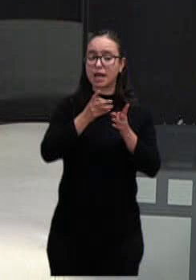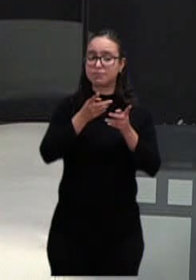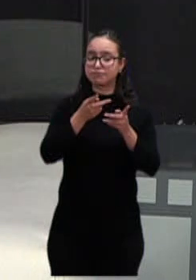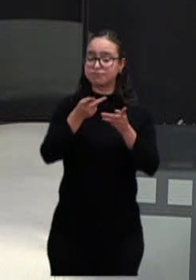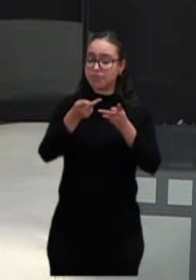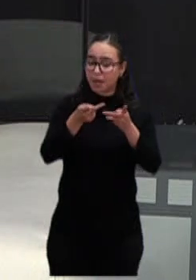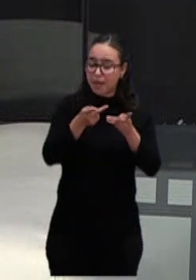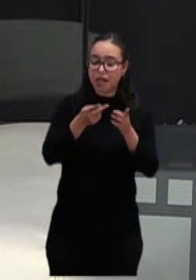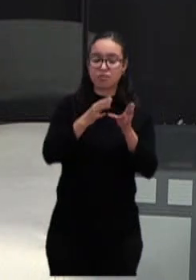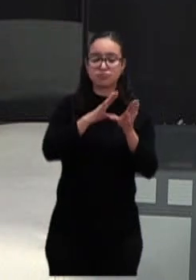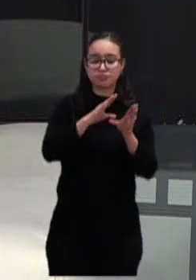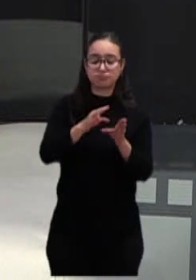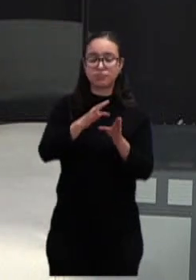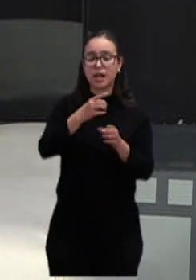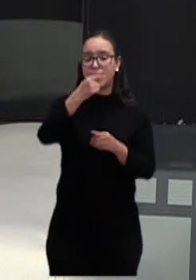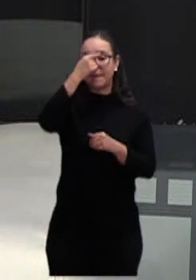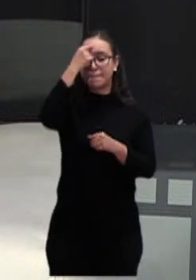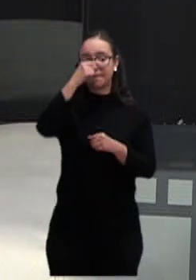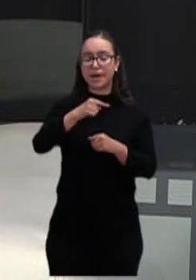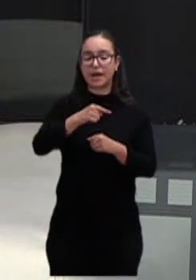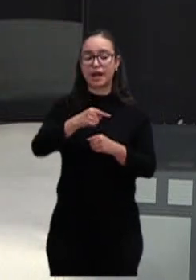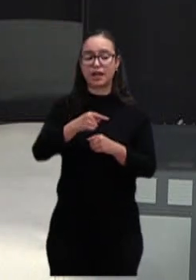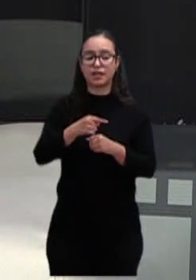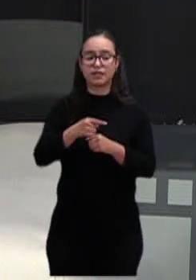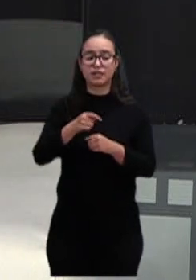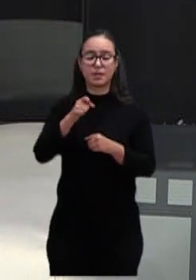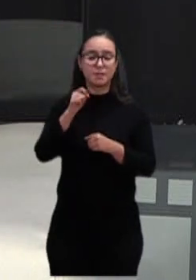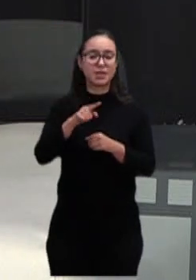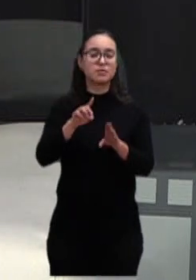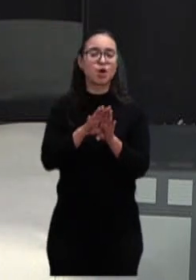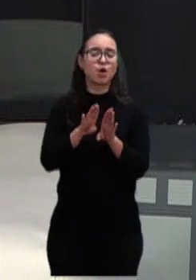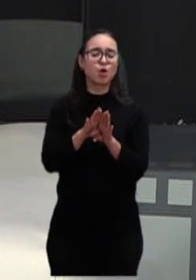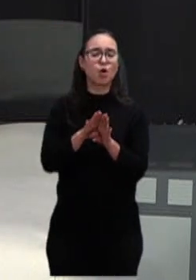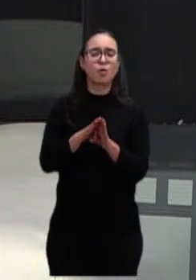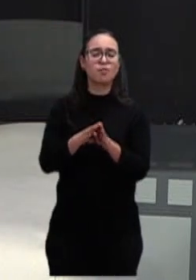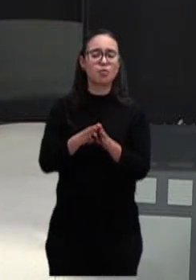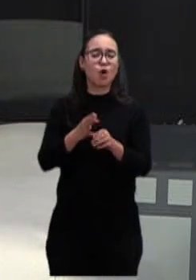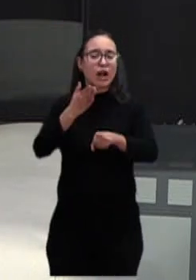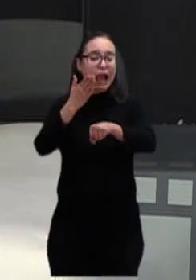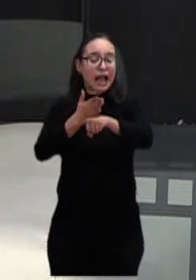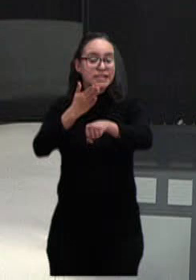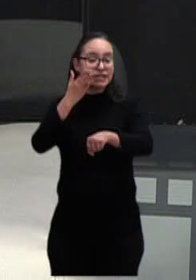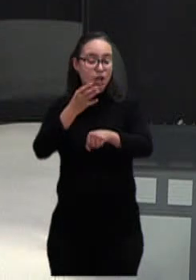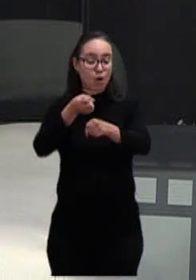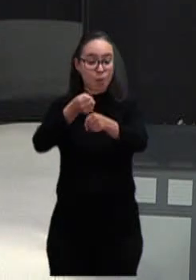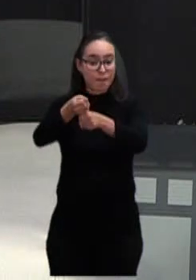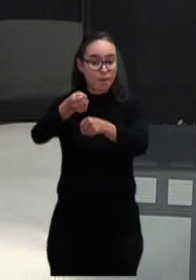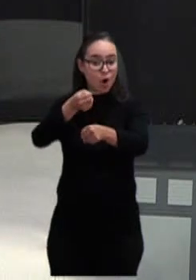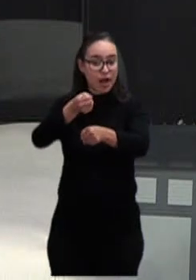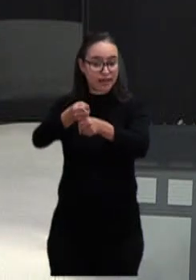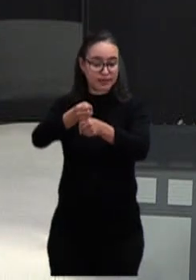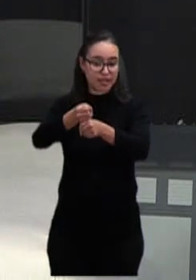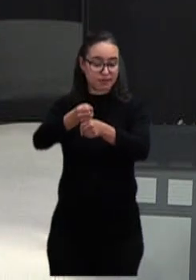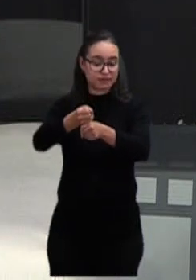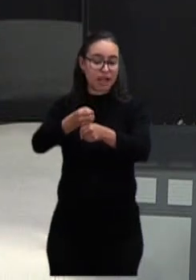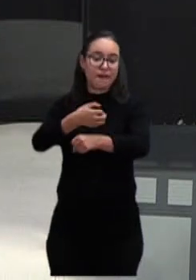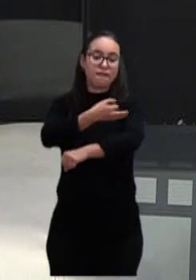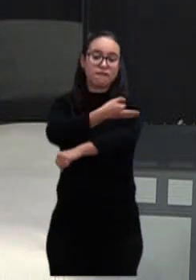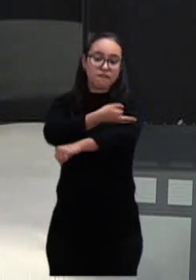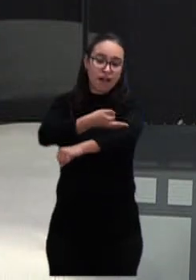dedicadas a los ámbitos que son en la materia penal para la violencia y también para la violencia familiar